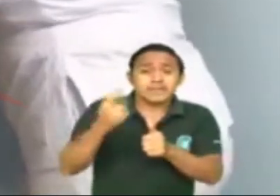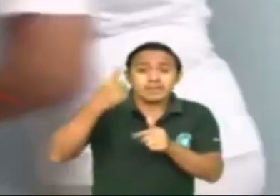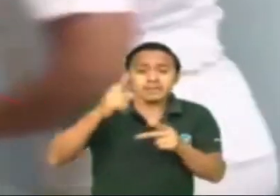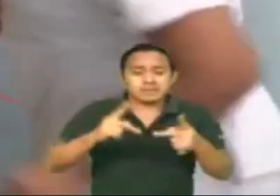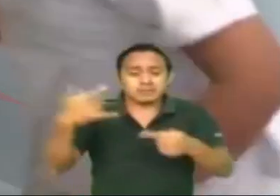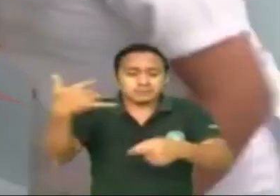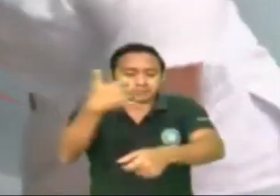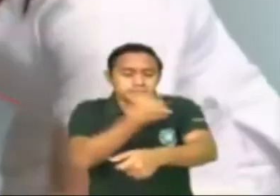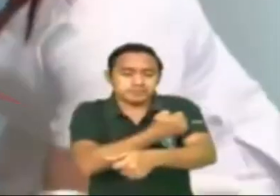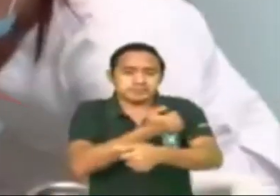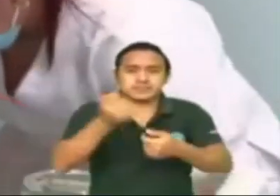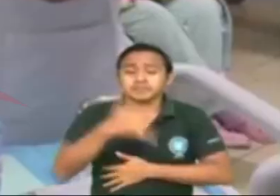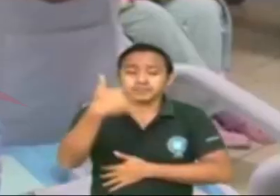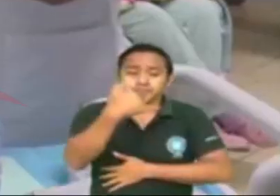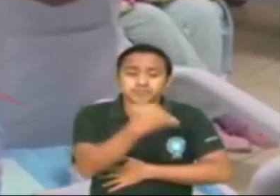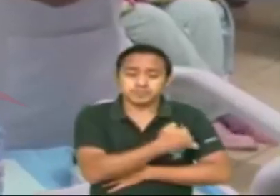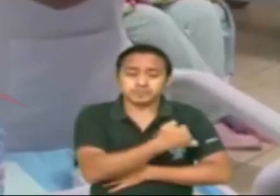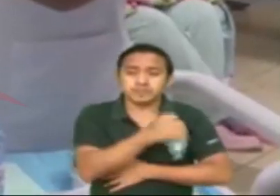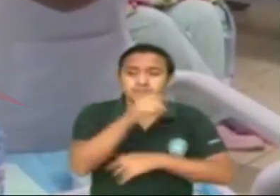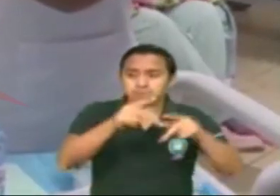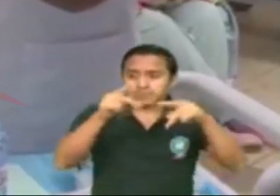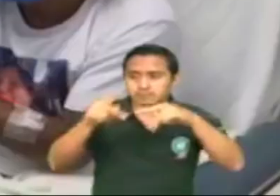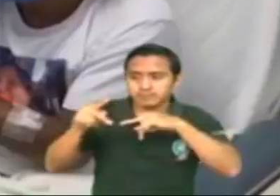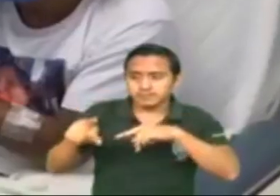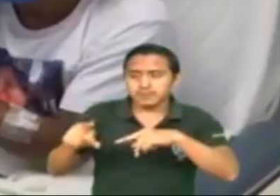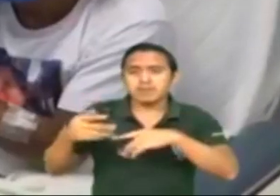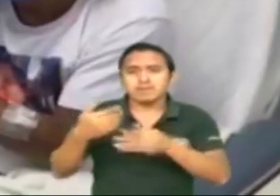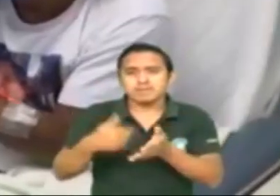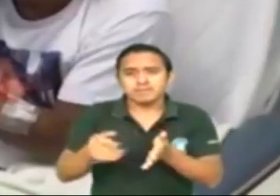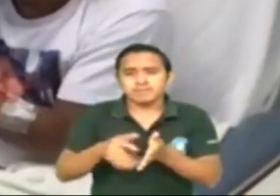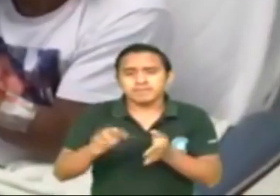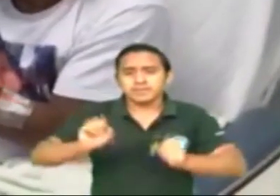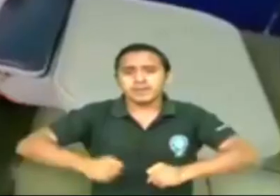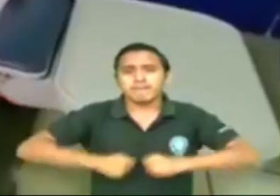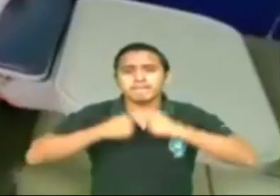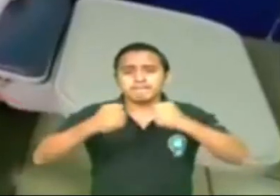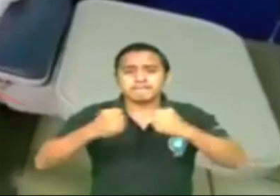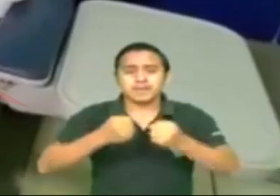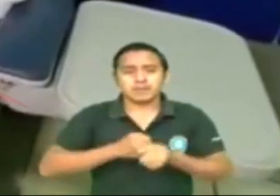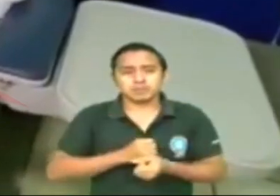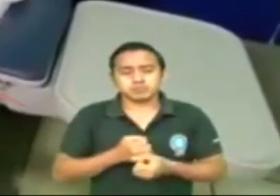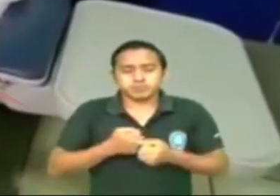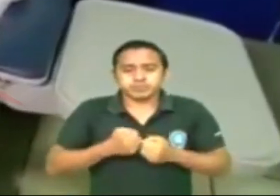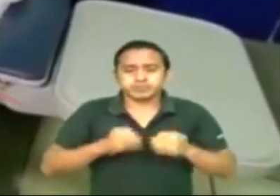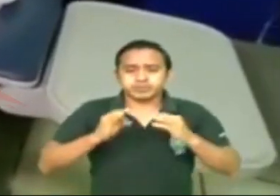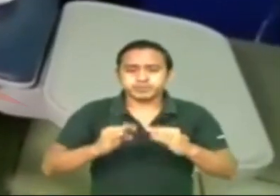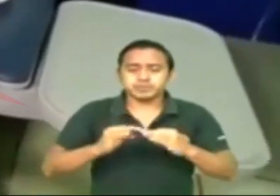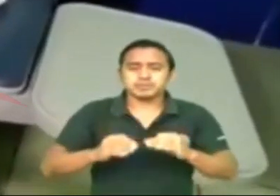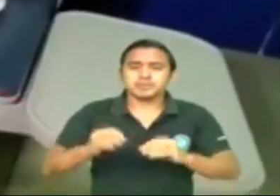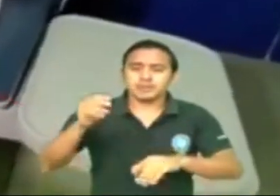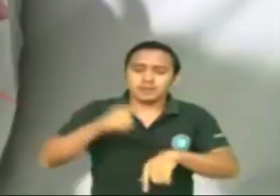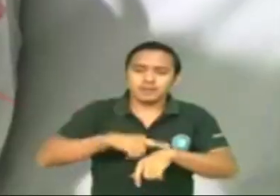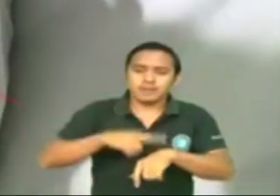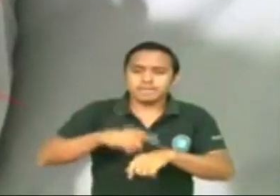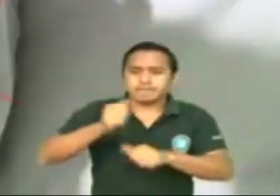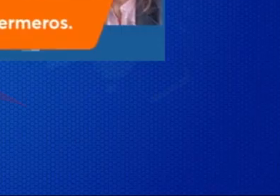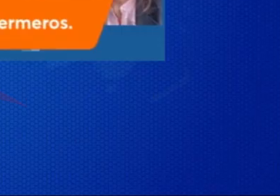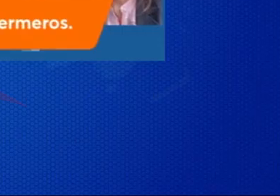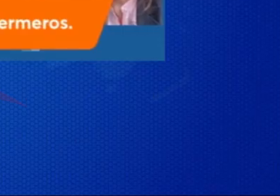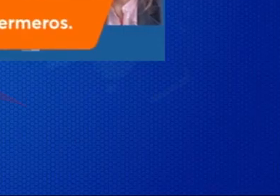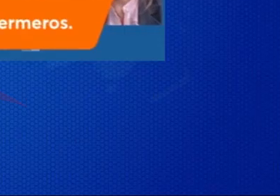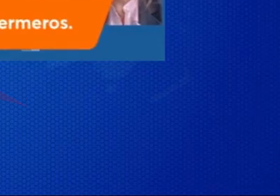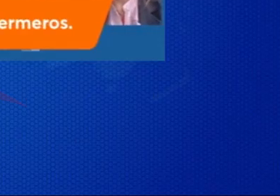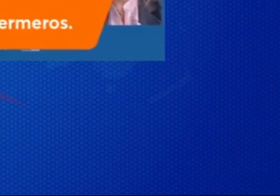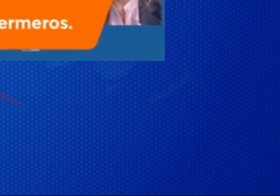es necesario la capacitación de invertir en respuesta al sistema de salud. En 1965, el Día Internacional